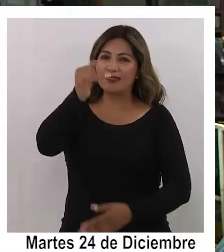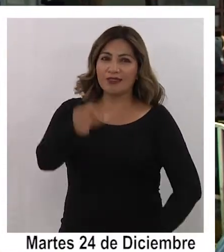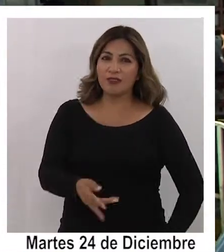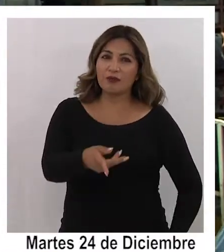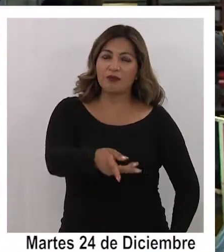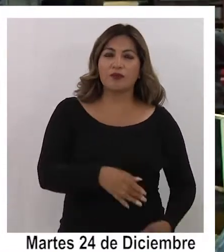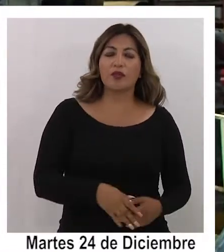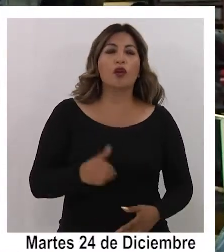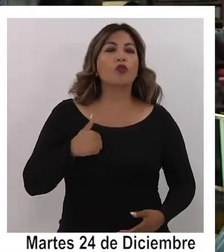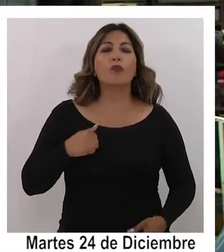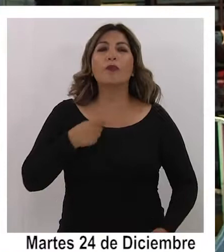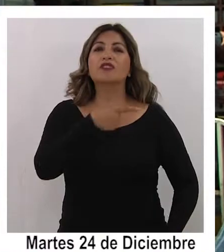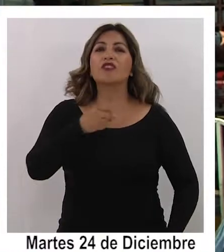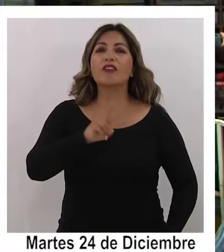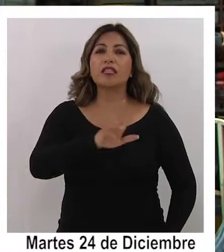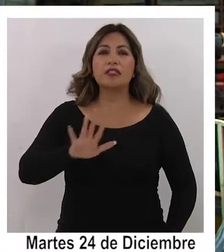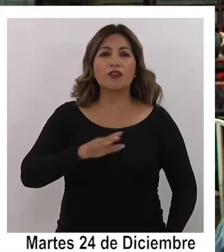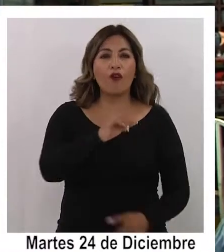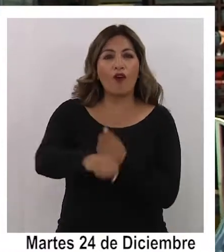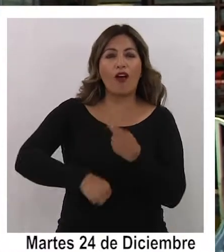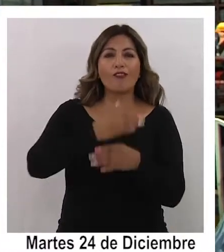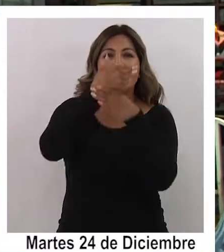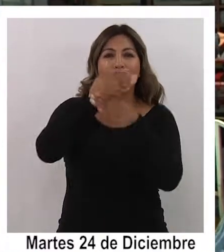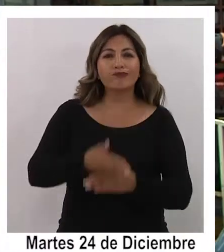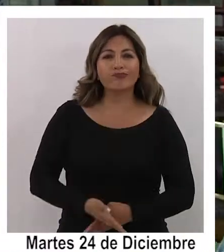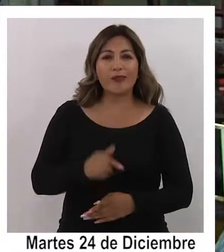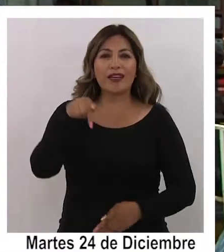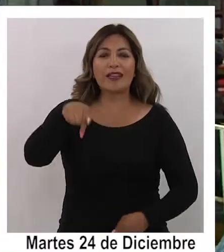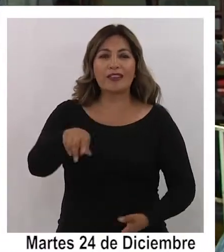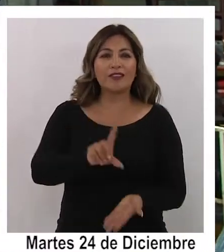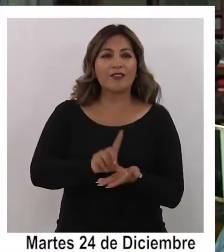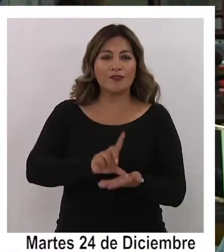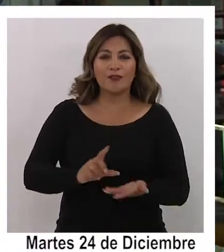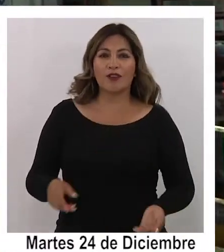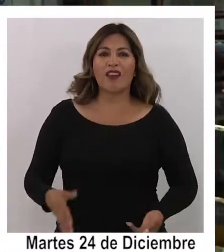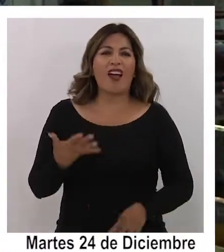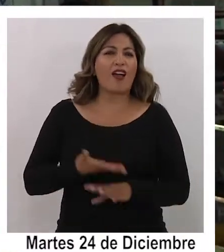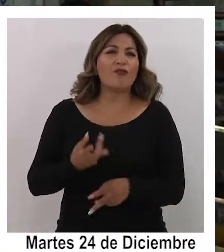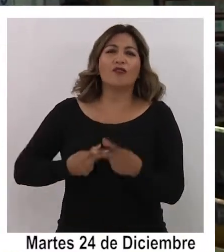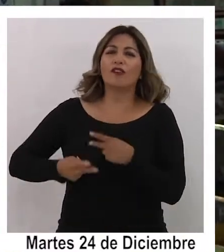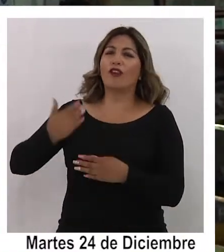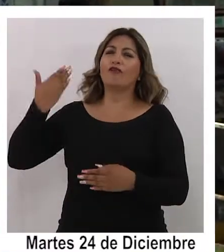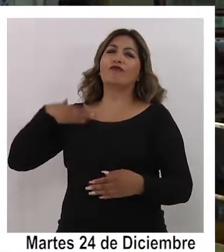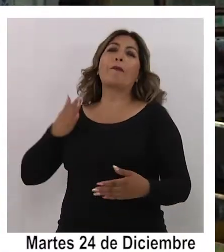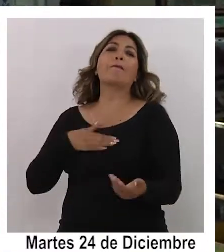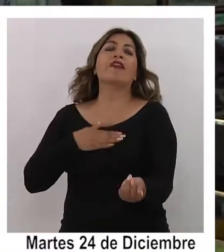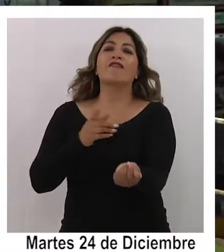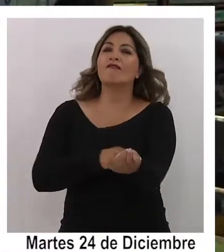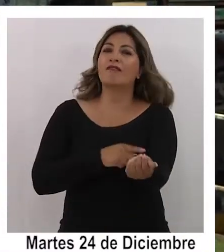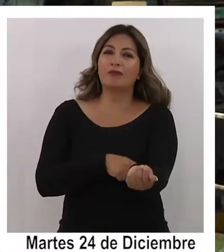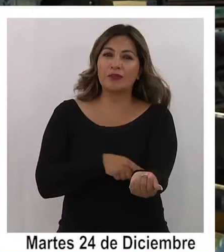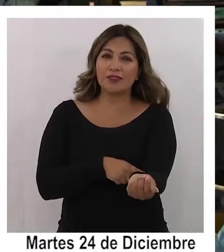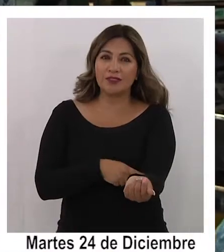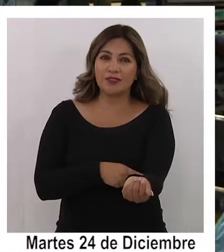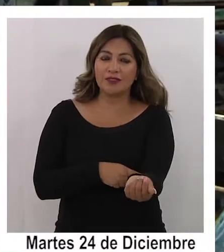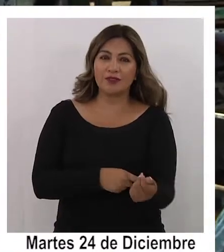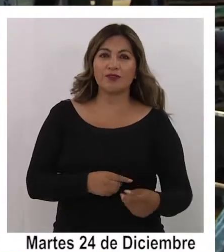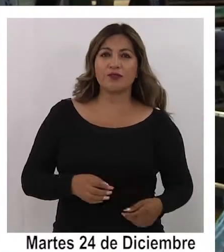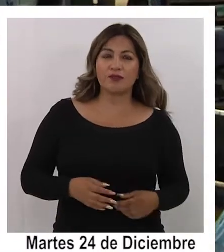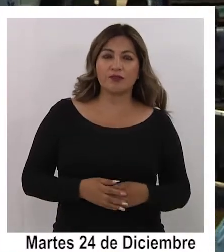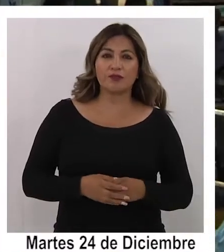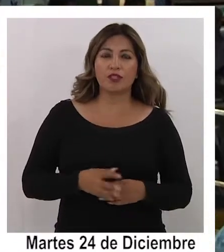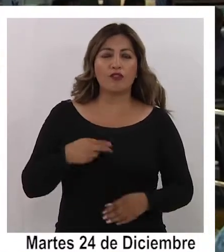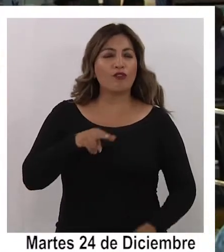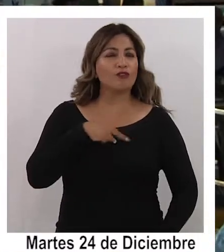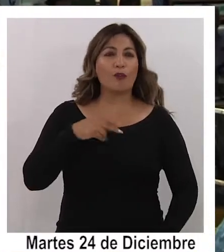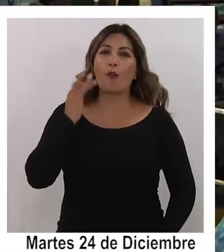nuestros clientes, cumpliendo 125 años de la ferretería. Hay toda una historia familiar detrás de